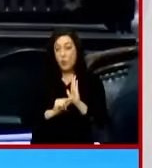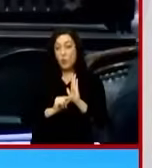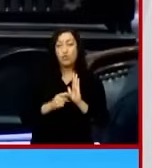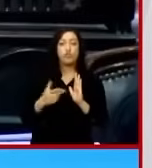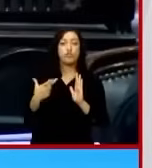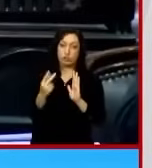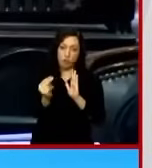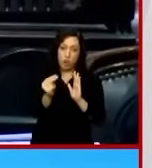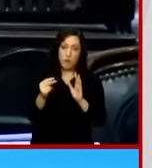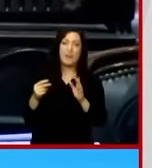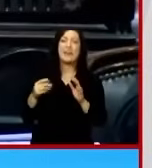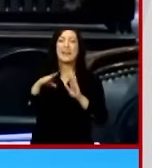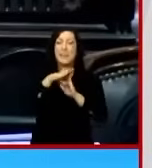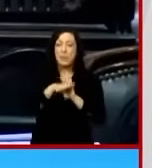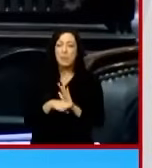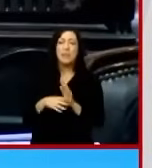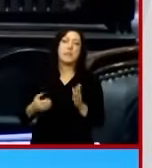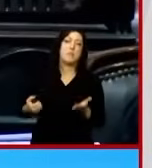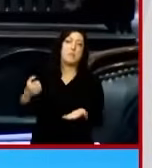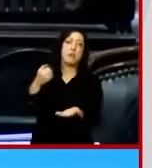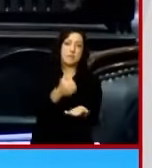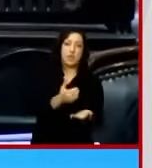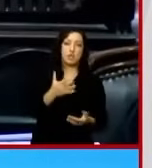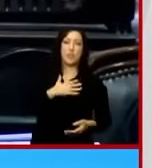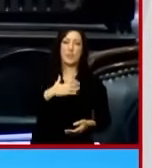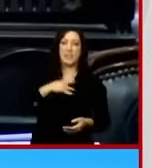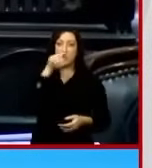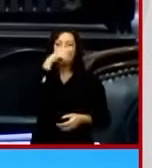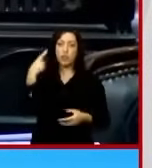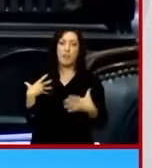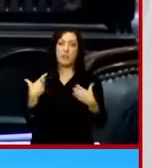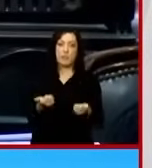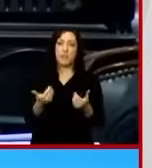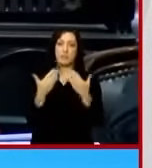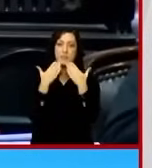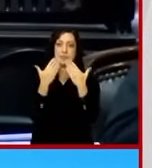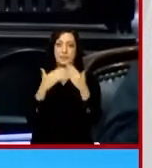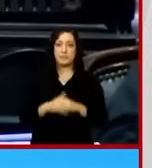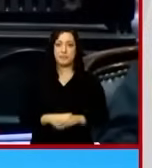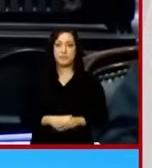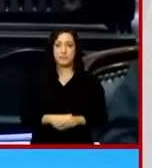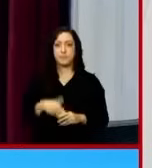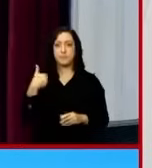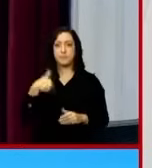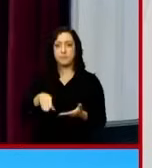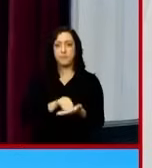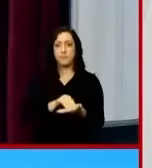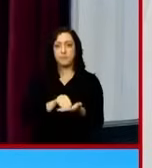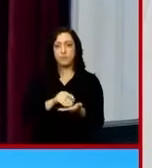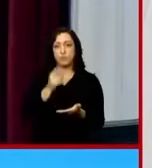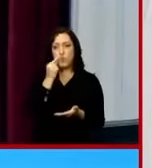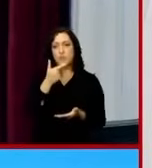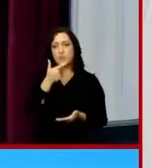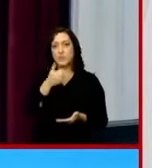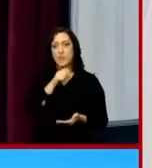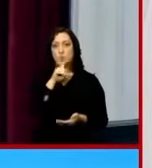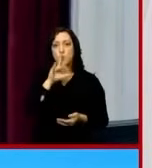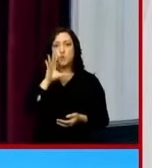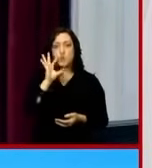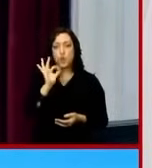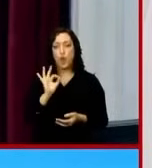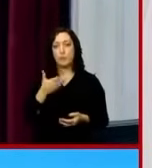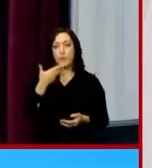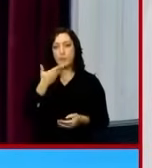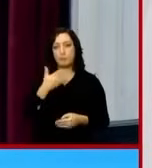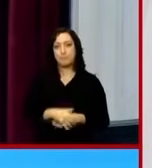Me daban 4 meses de vida y gracias a los buenos médicos y a la prepaga, acá estoy.